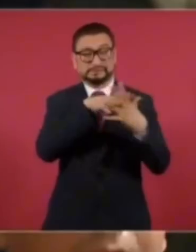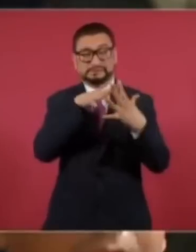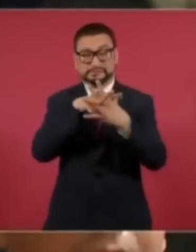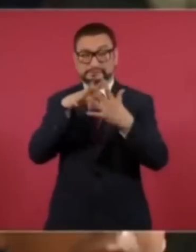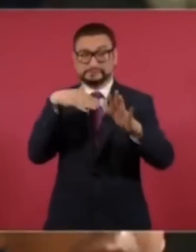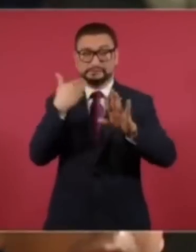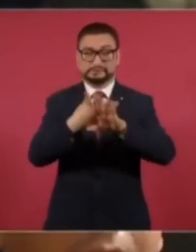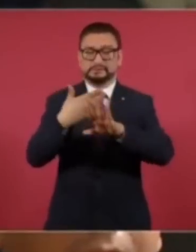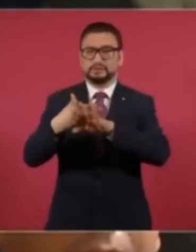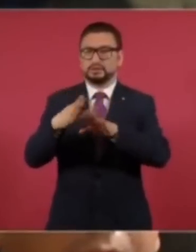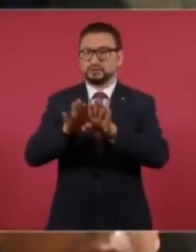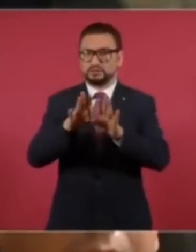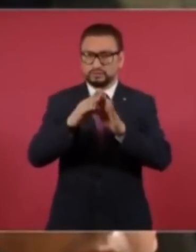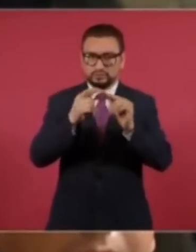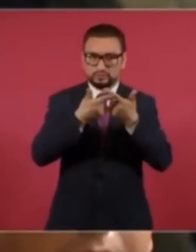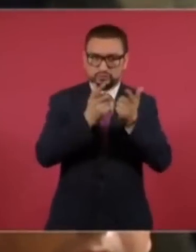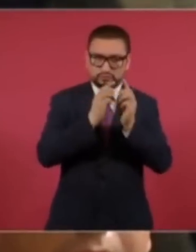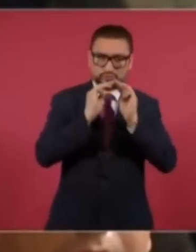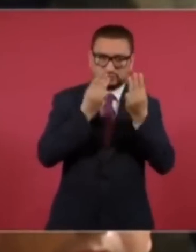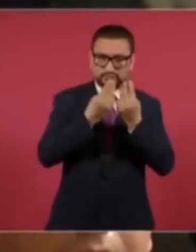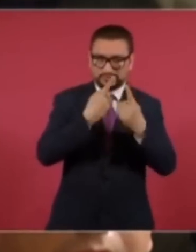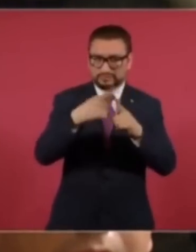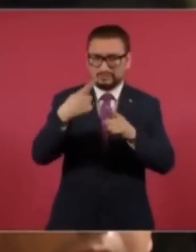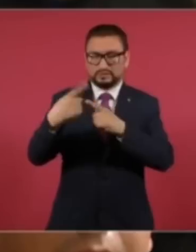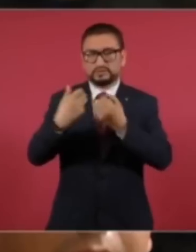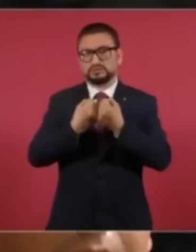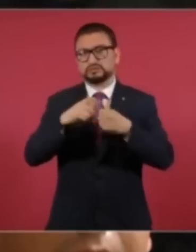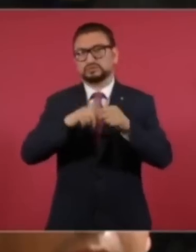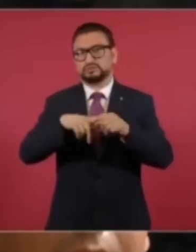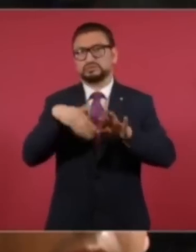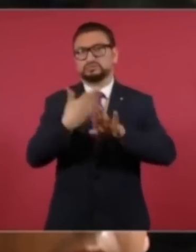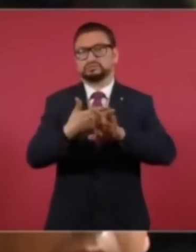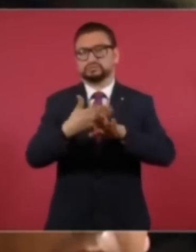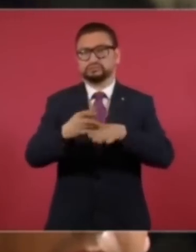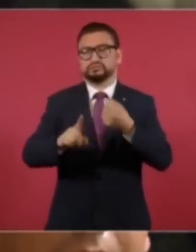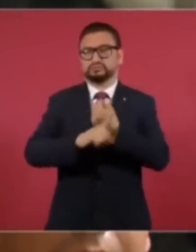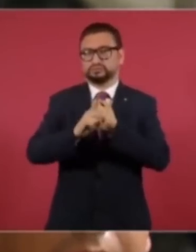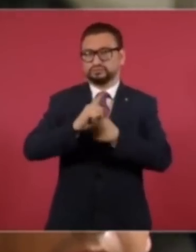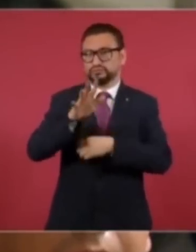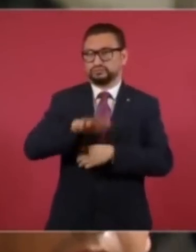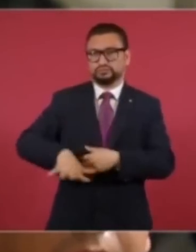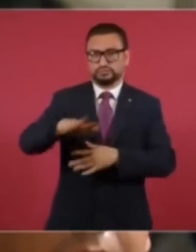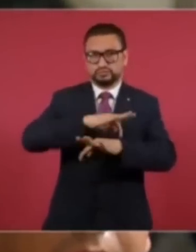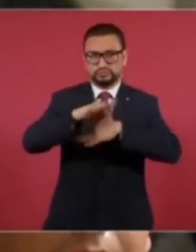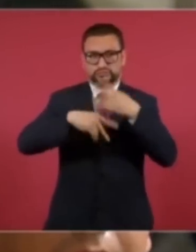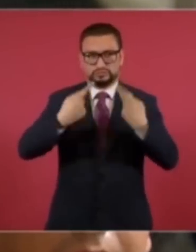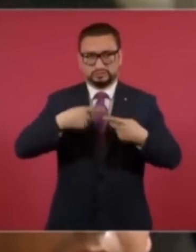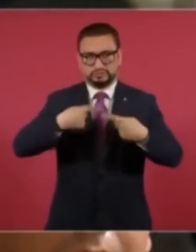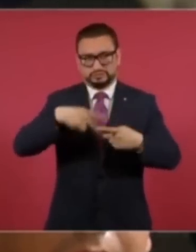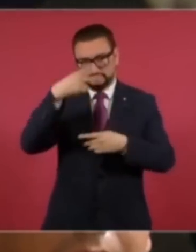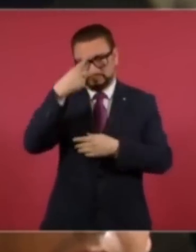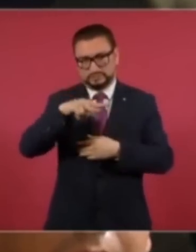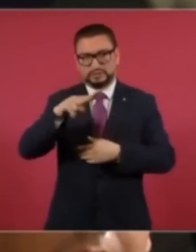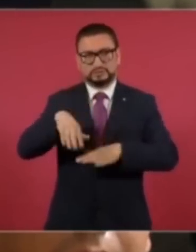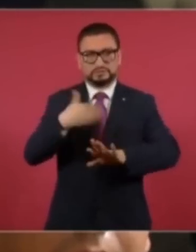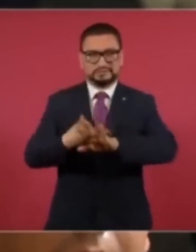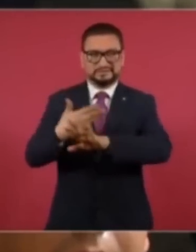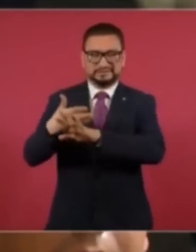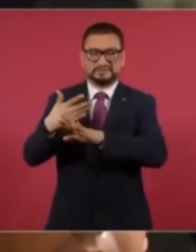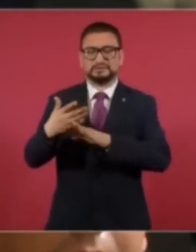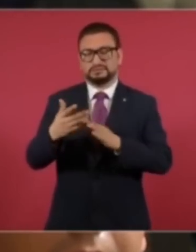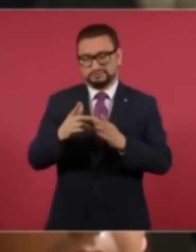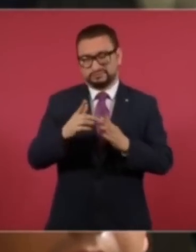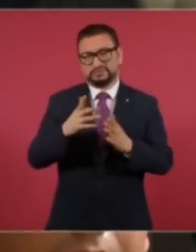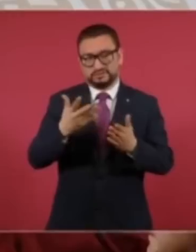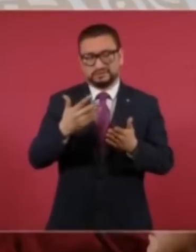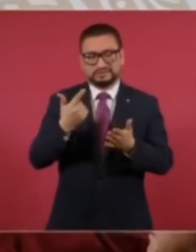guerra social, y que en esta guerra contra el pueblo de México se cometieron crímenes de lesa humanidad